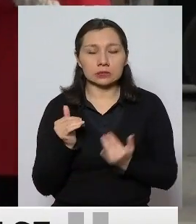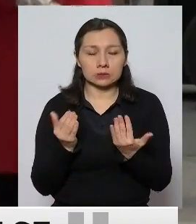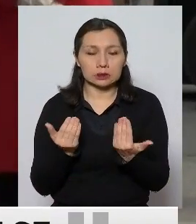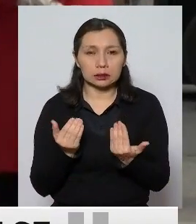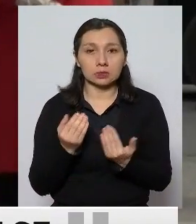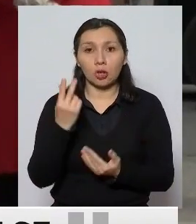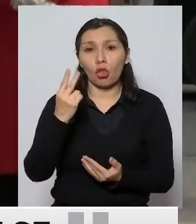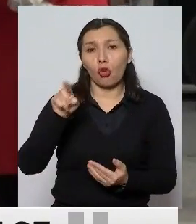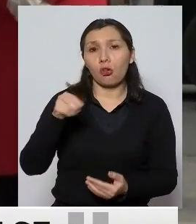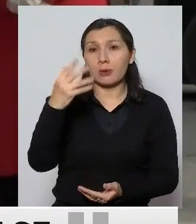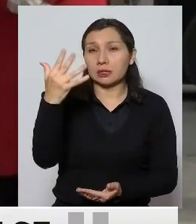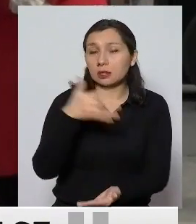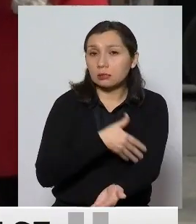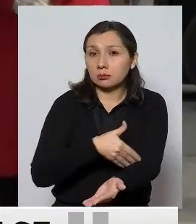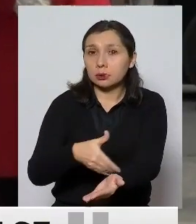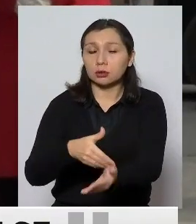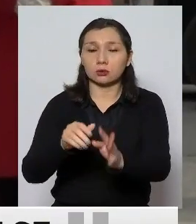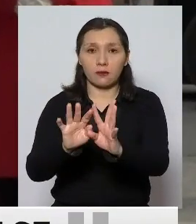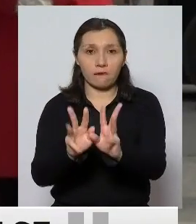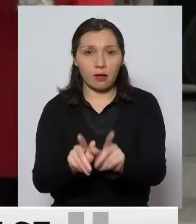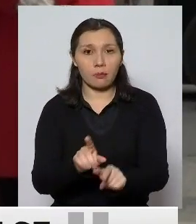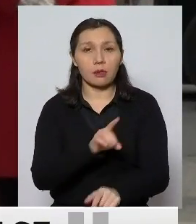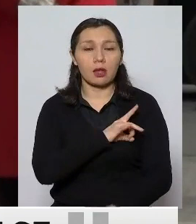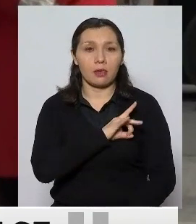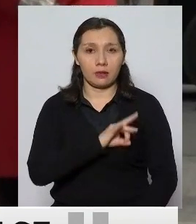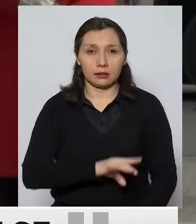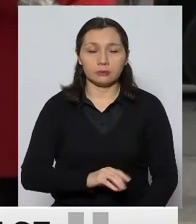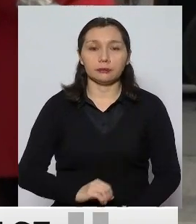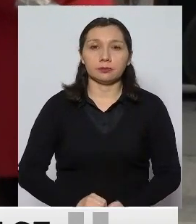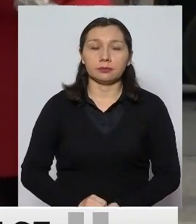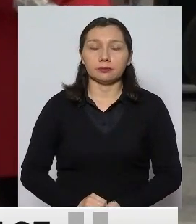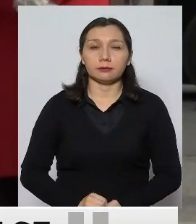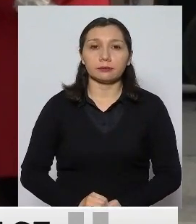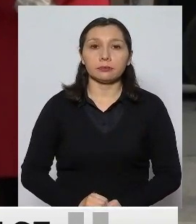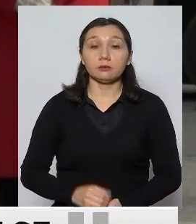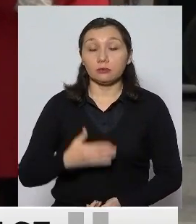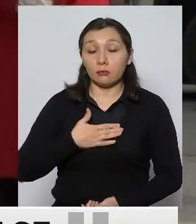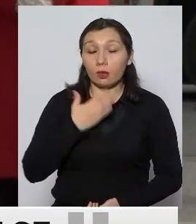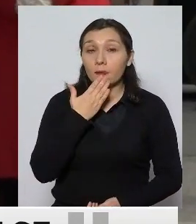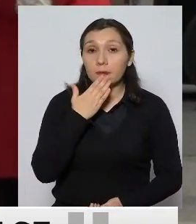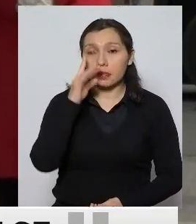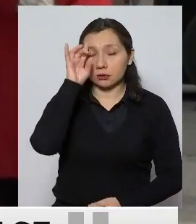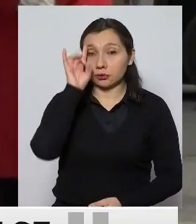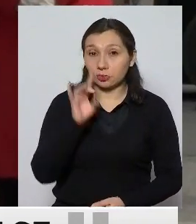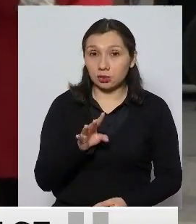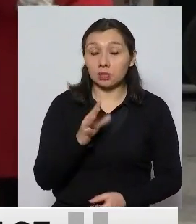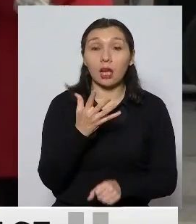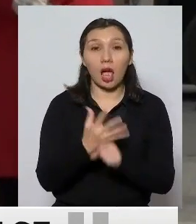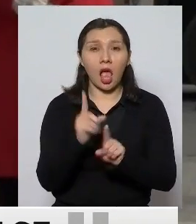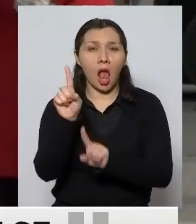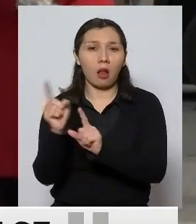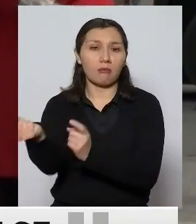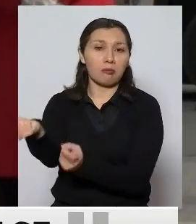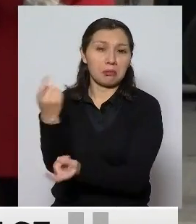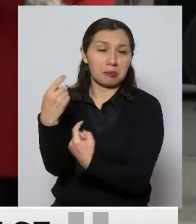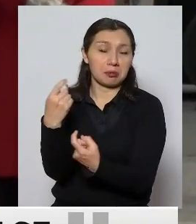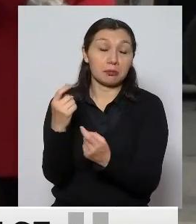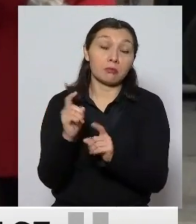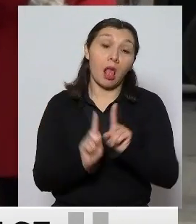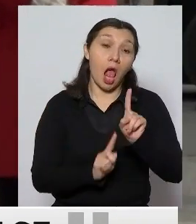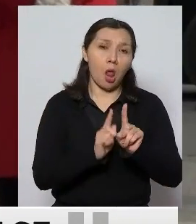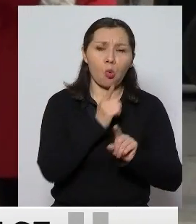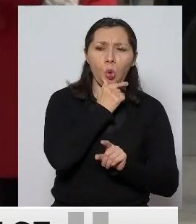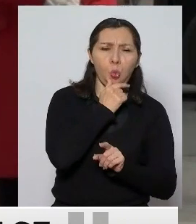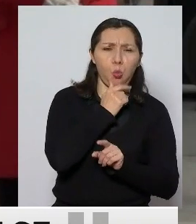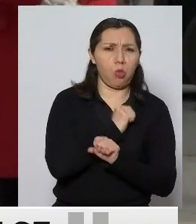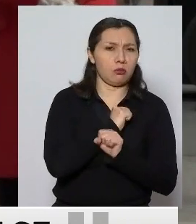por 2.5 millones de familias de nuestro país. Sé también que han habido críticas. Algunos